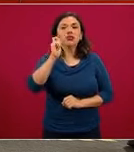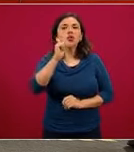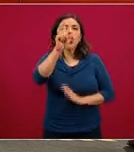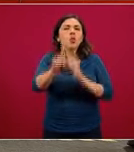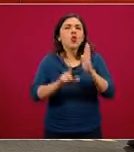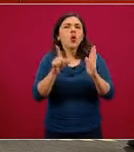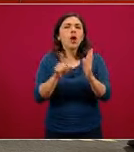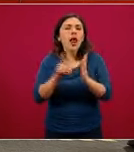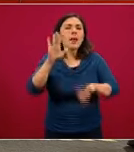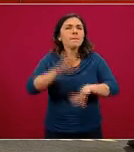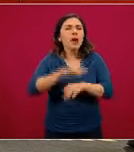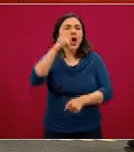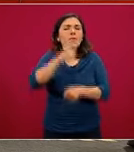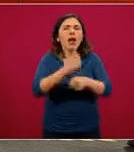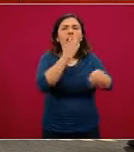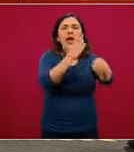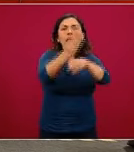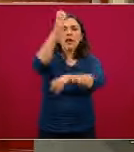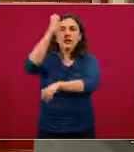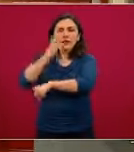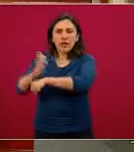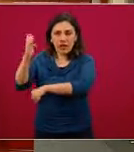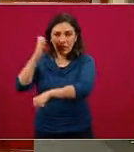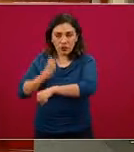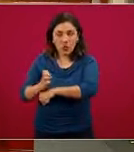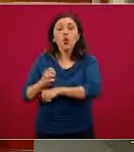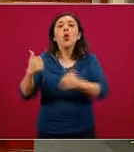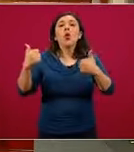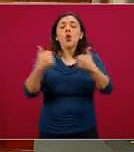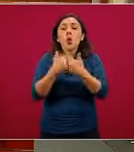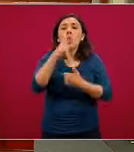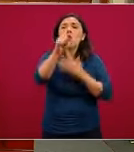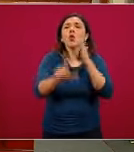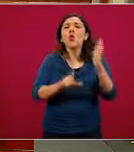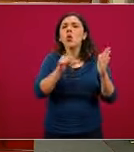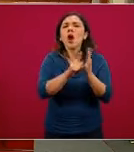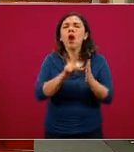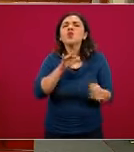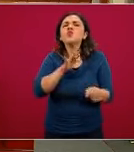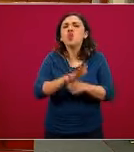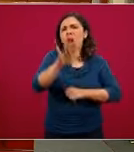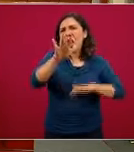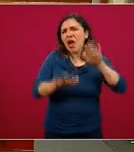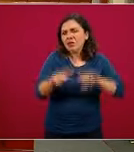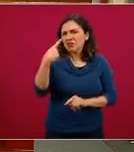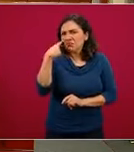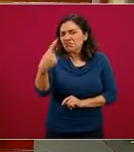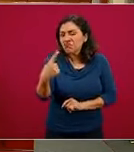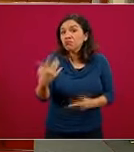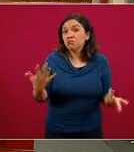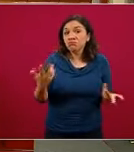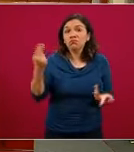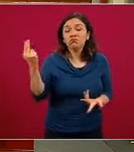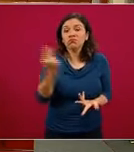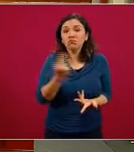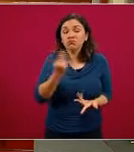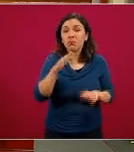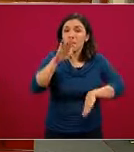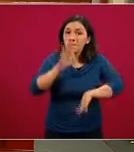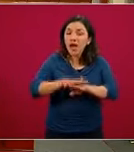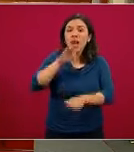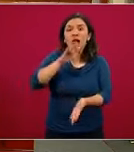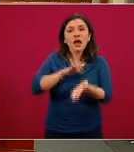todo en entidades federativas, pero en localidades en donde en un momento determinado se requiere de